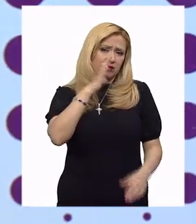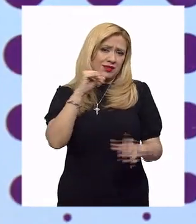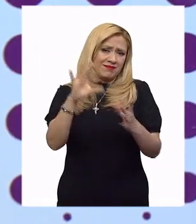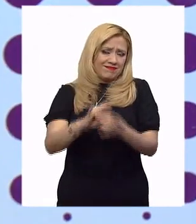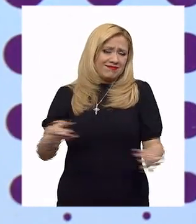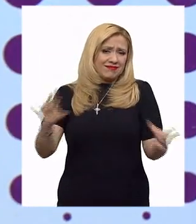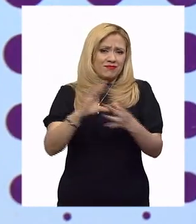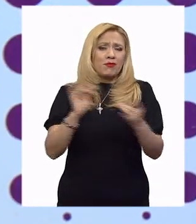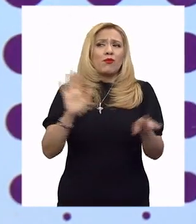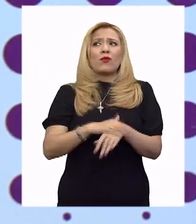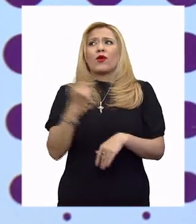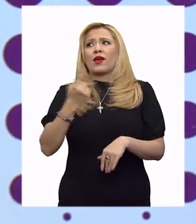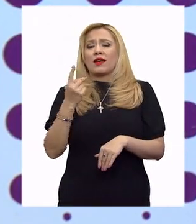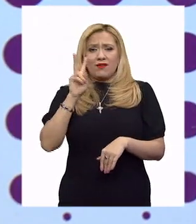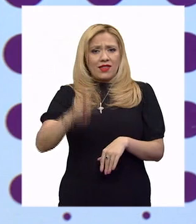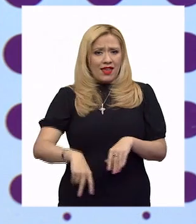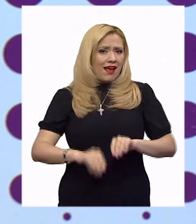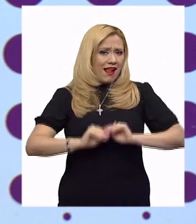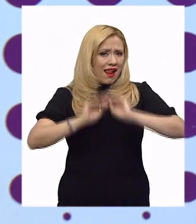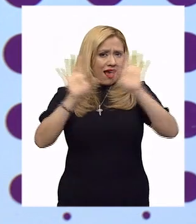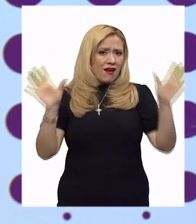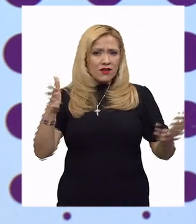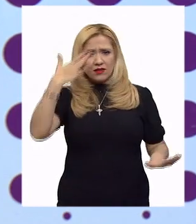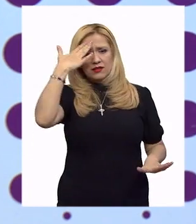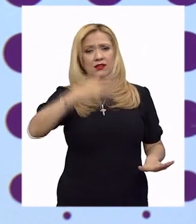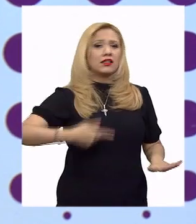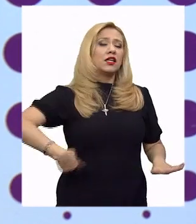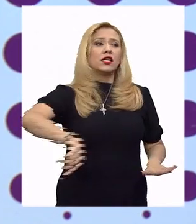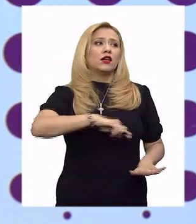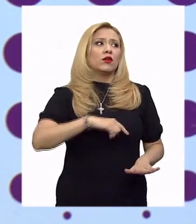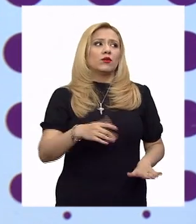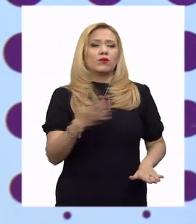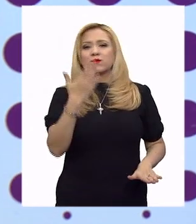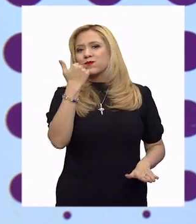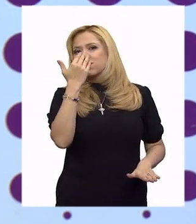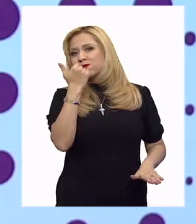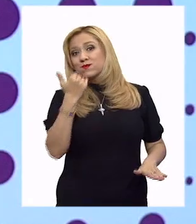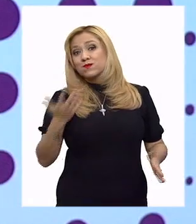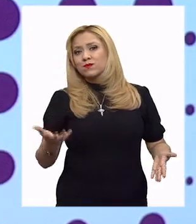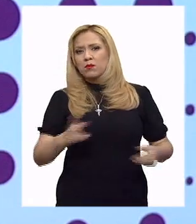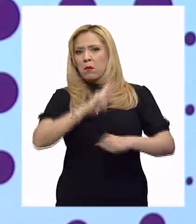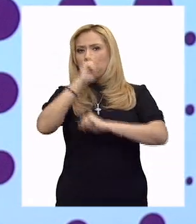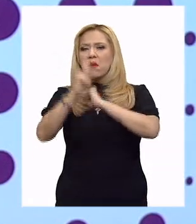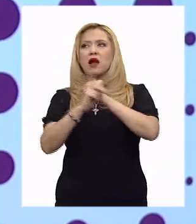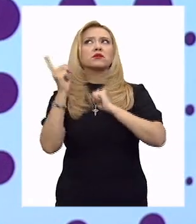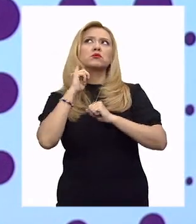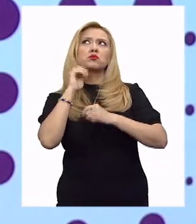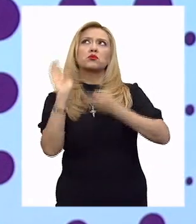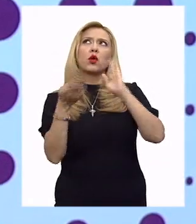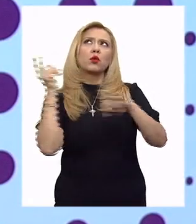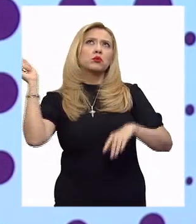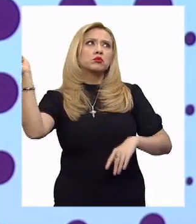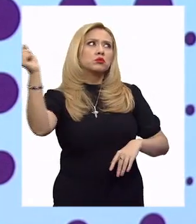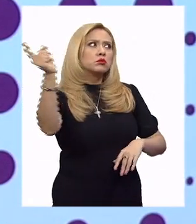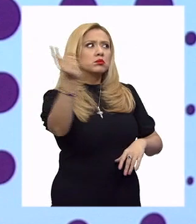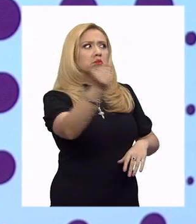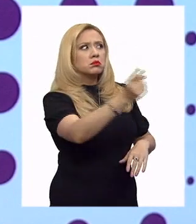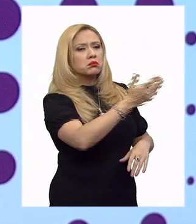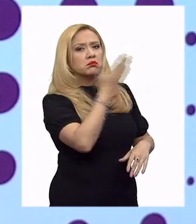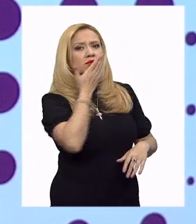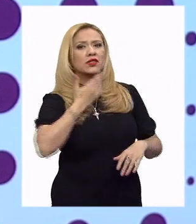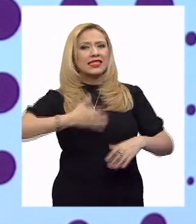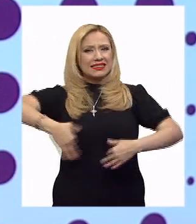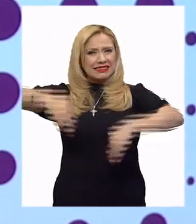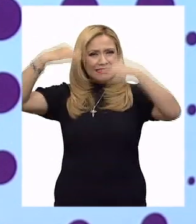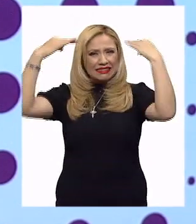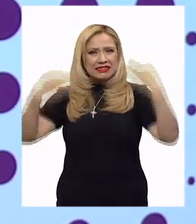porque claramente nosotros no tenemos todavía en ningún país del mundo un mecanismo eficaz o eficiente para